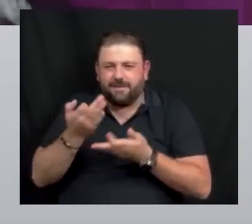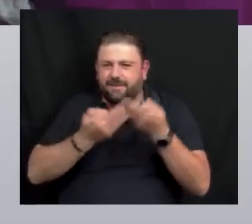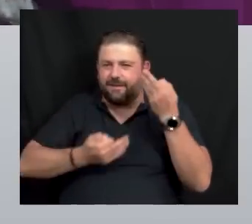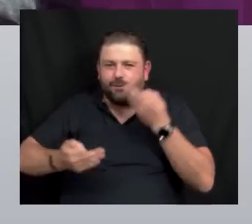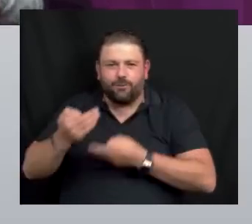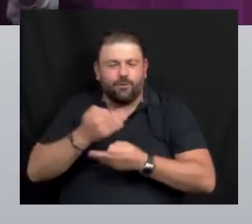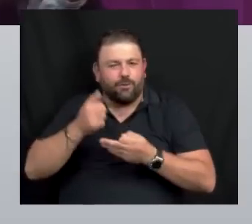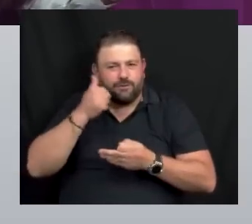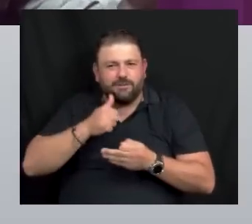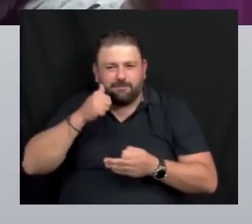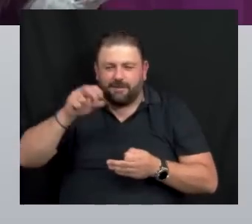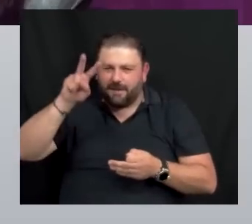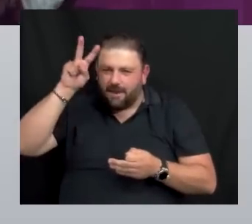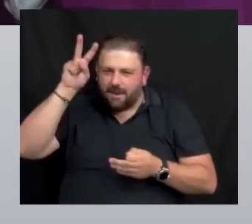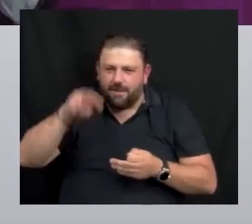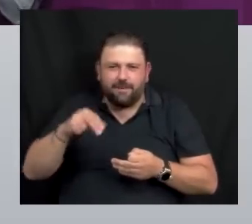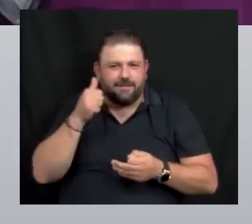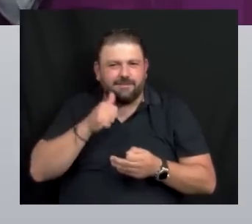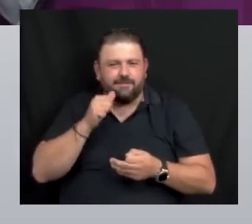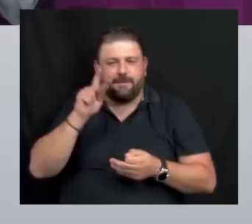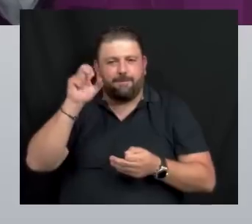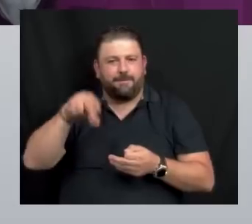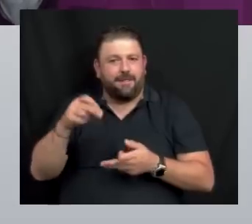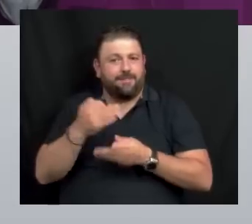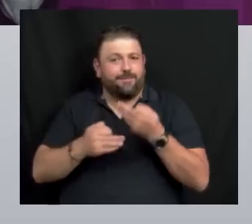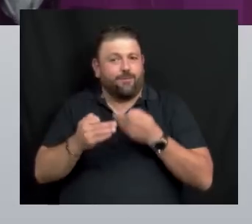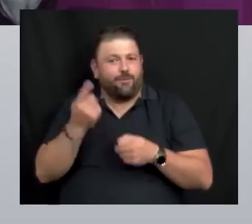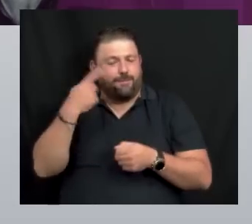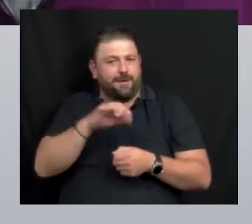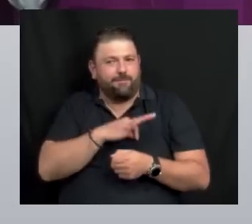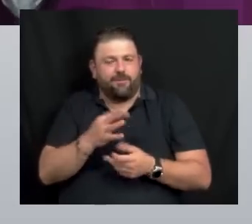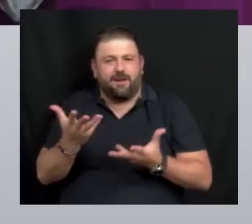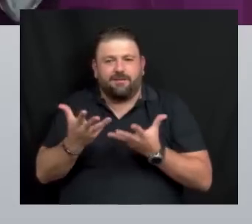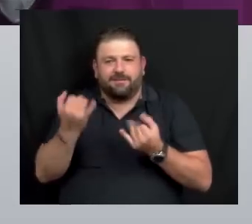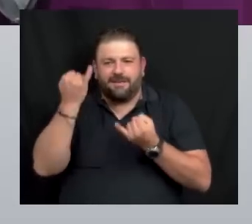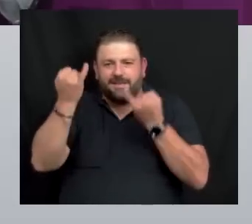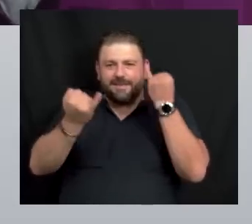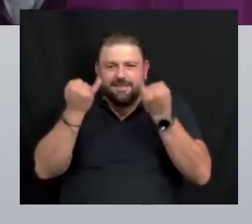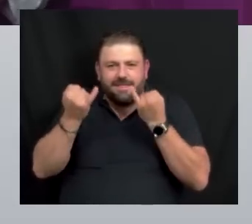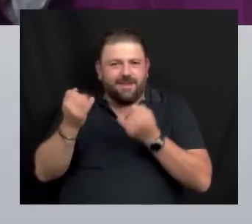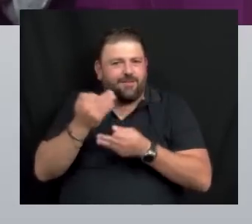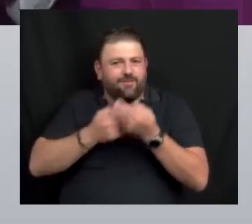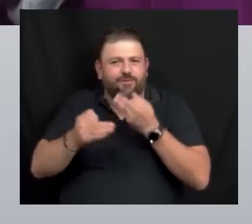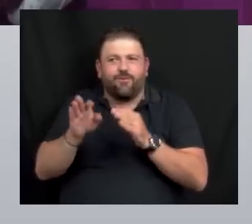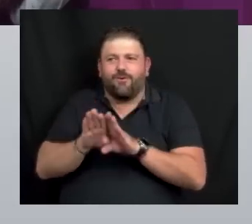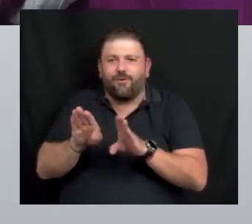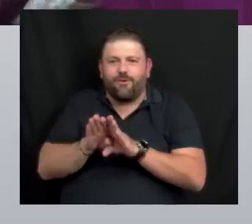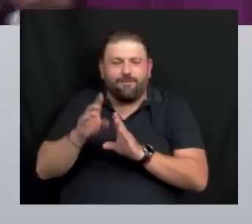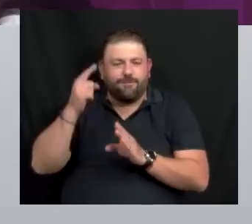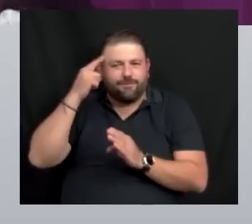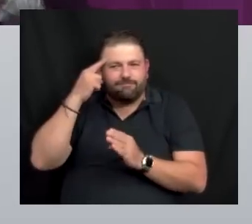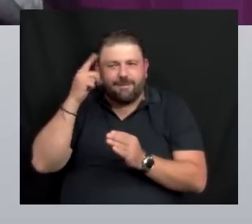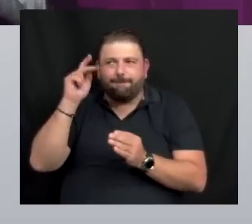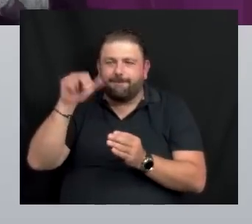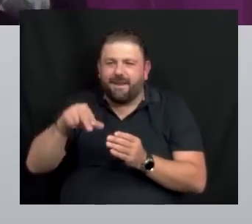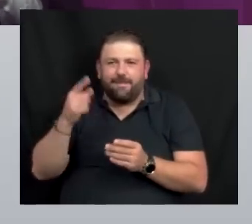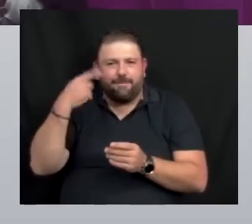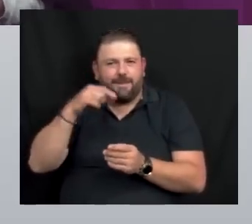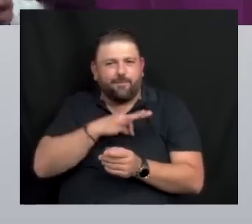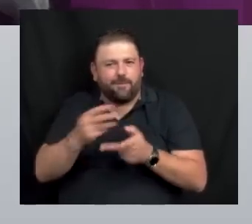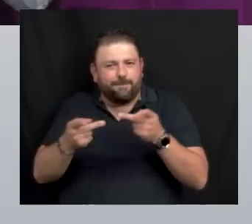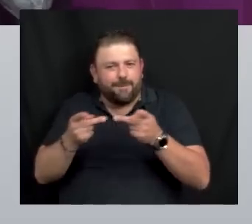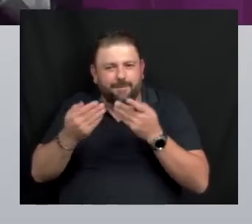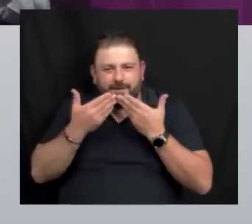super agenda. Y sí, es verdad, cuando uno planea hasta se ve chiquito el año. Como que dices, ¿dónde voy a meter todos los planes que tengo? Pero